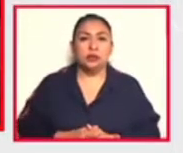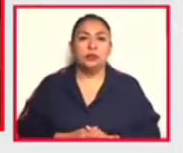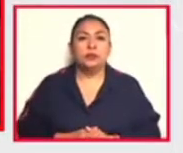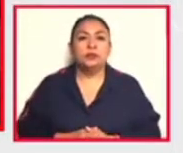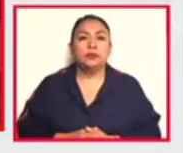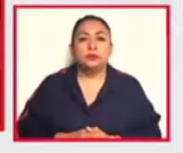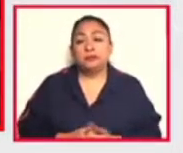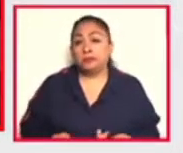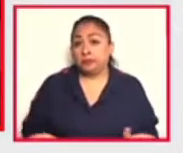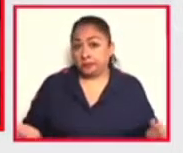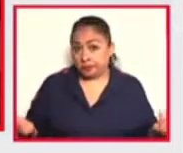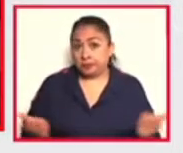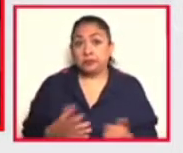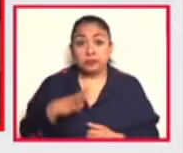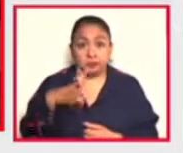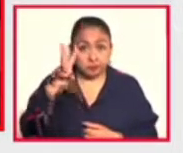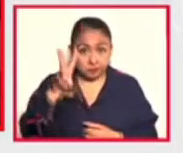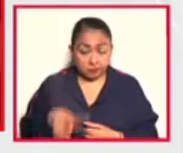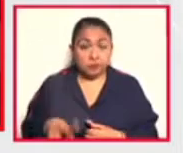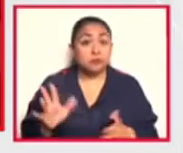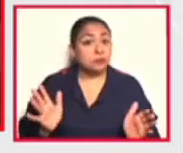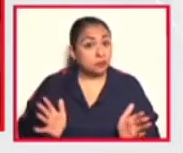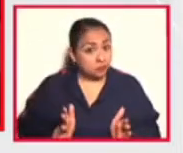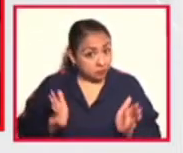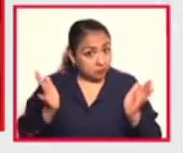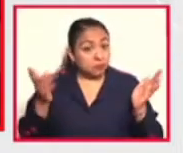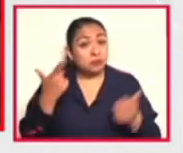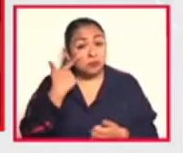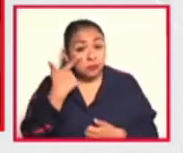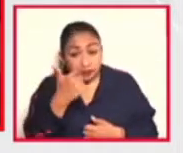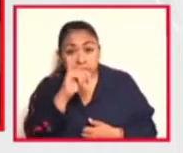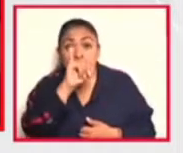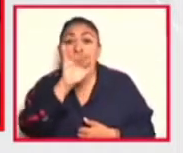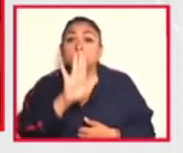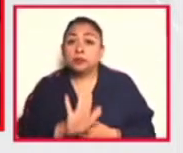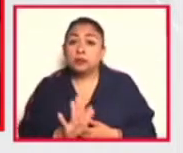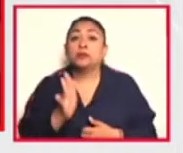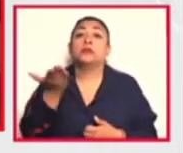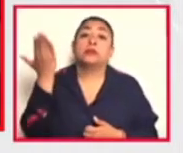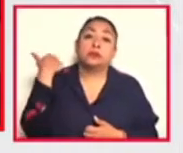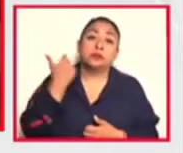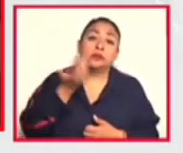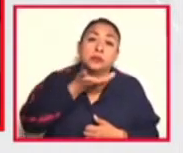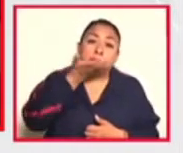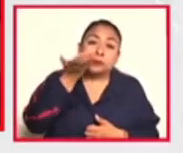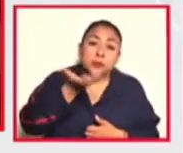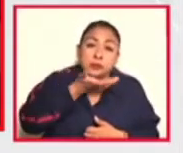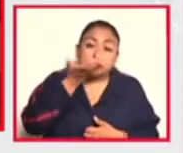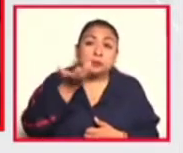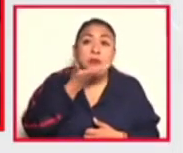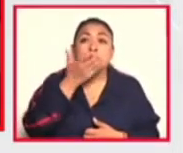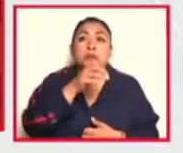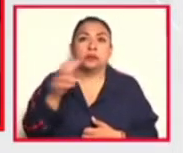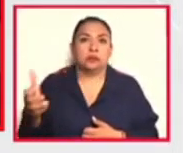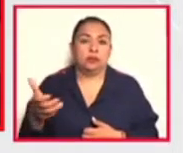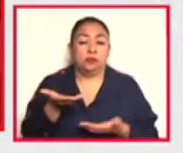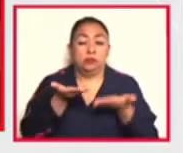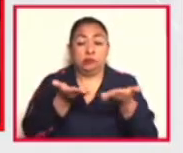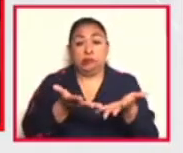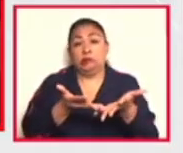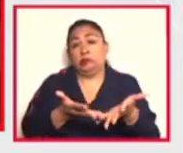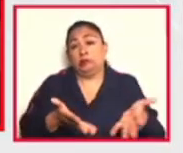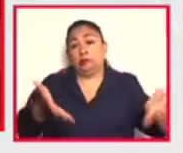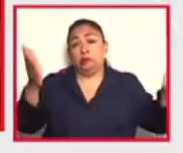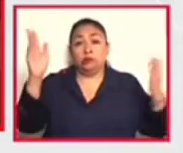Bueno, pues la verdad es que sorprende mucho ver estas imágenes acostumbrados a la mega ofrenda de la